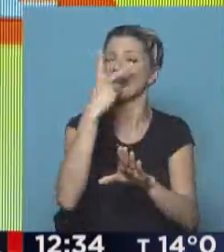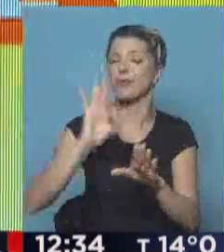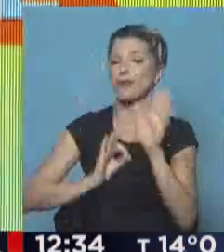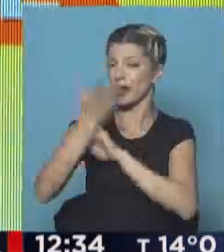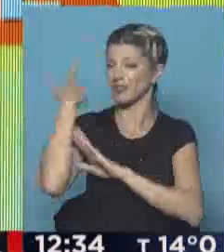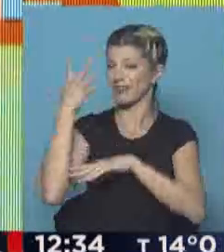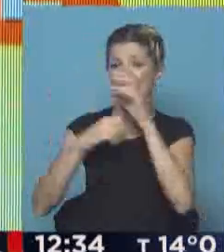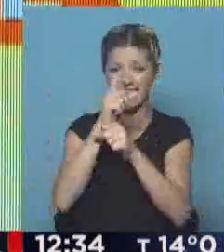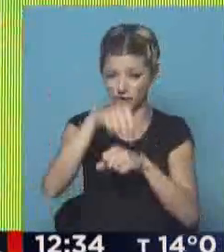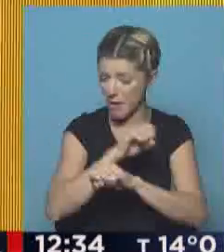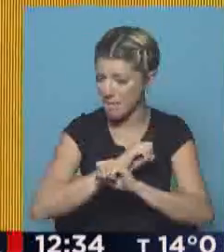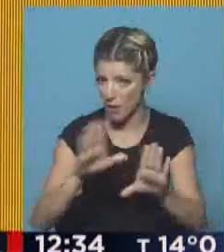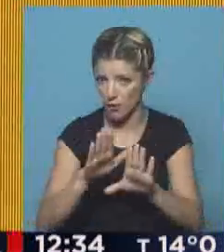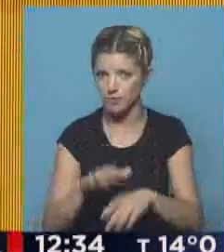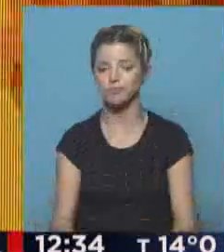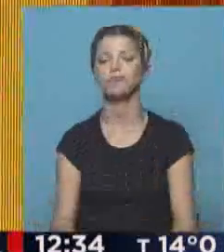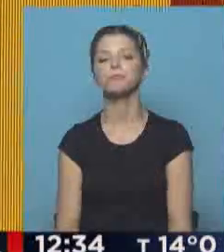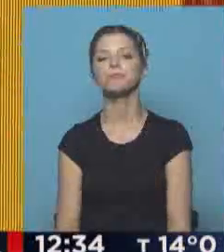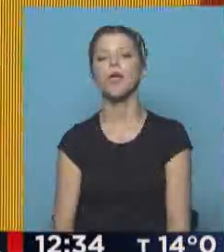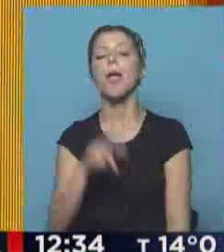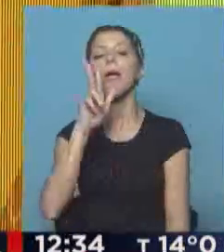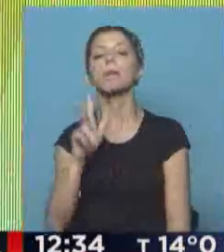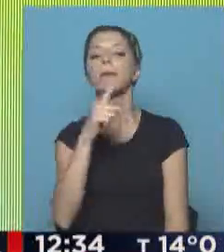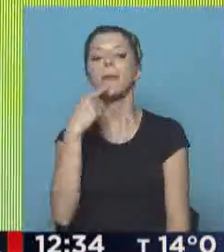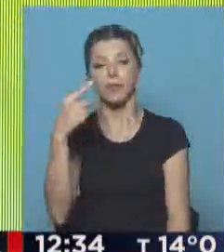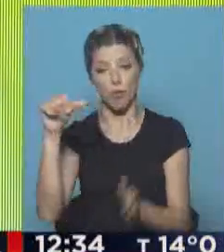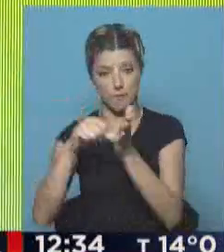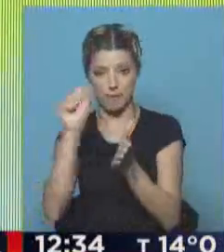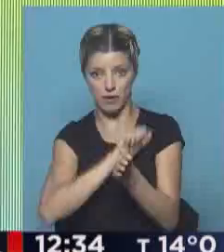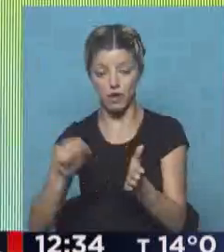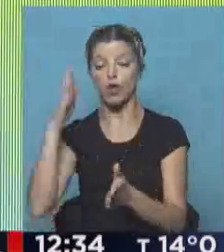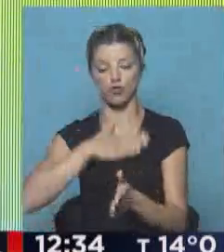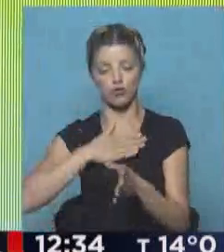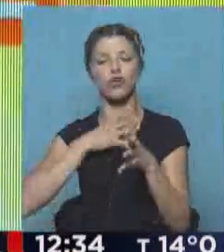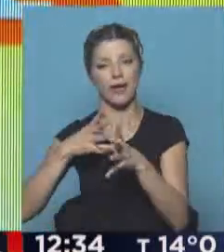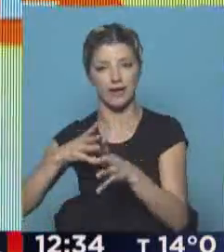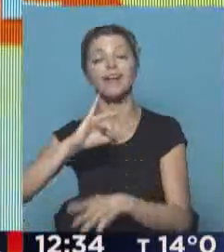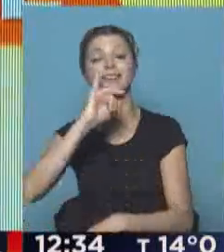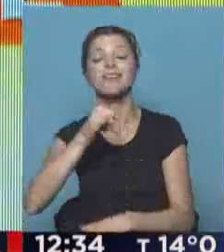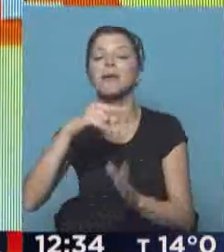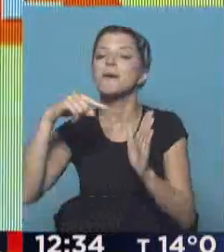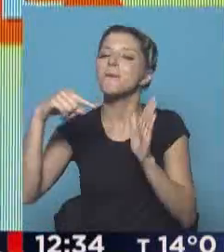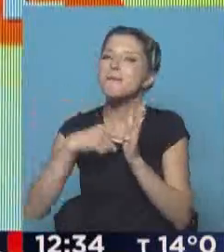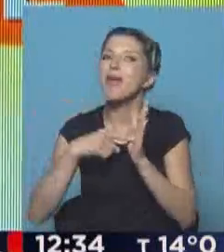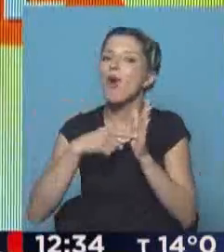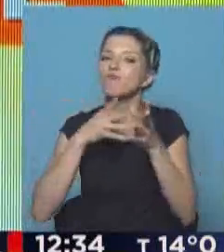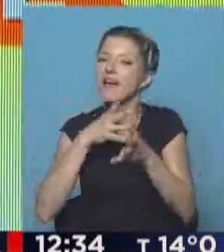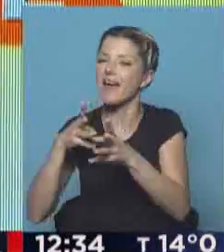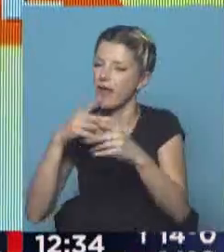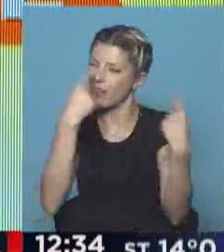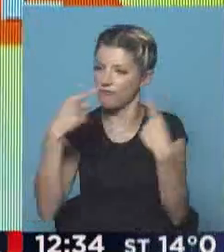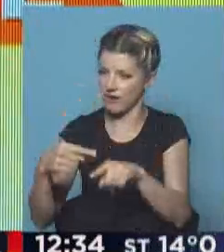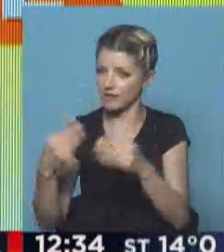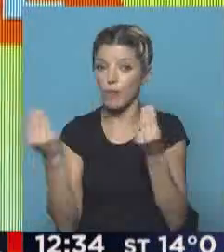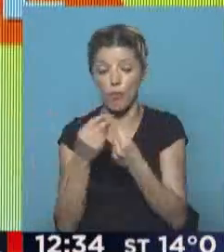El Papa lo puso en palabras esta semana en Polonia cuando dijo que estamos en guerra. Estamos en guerra, sí, pero es una guerra diferente, dicen